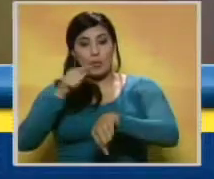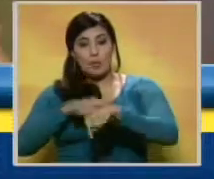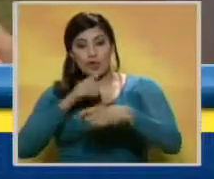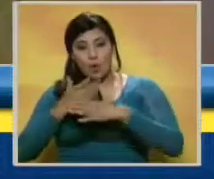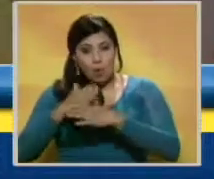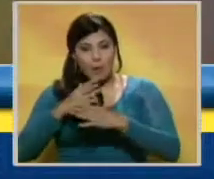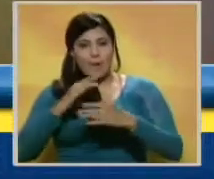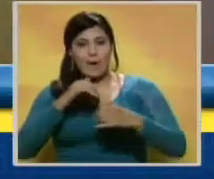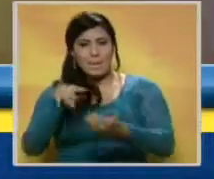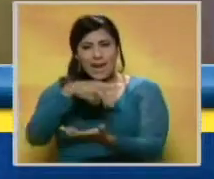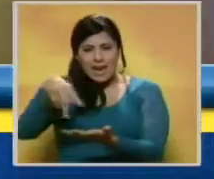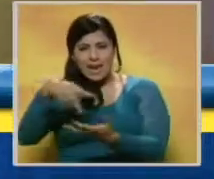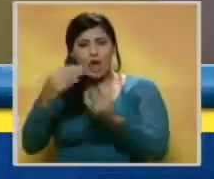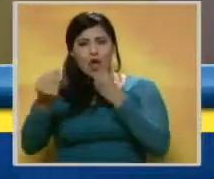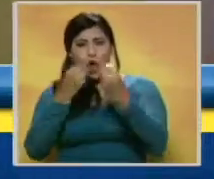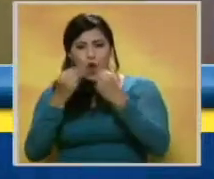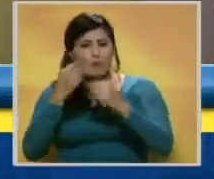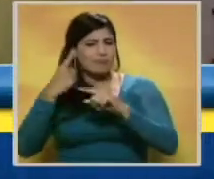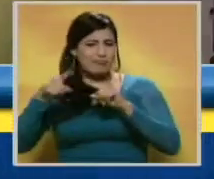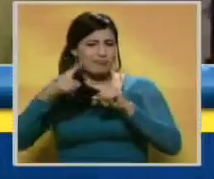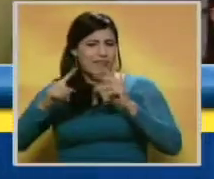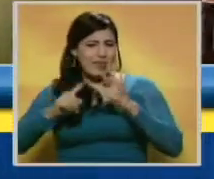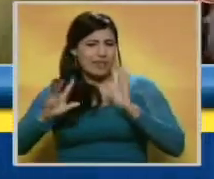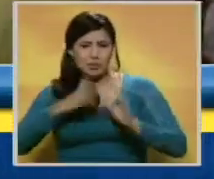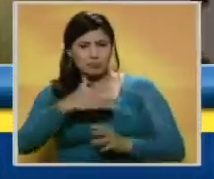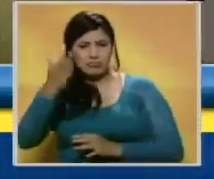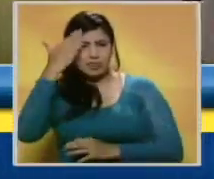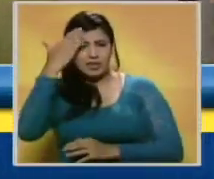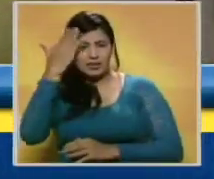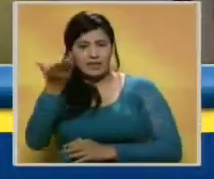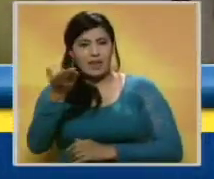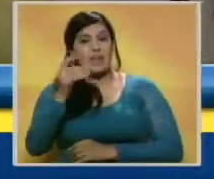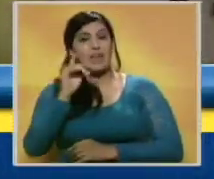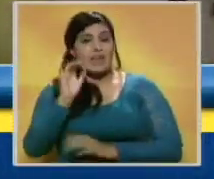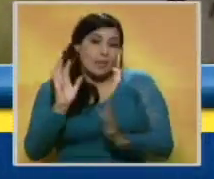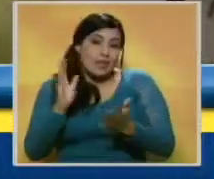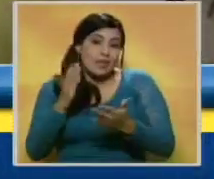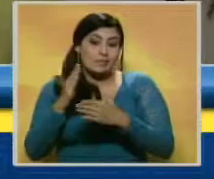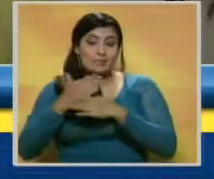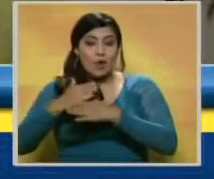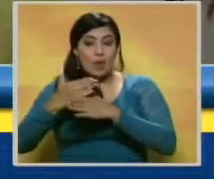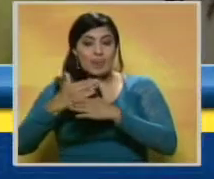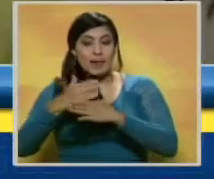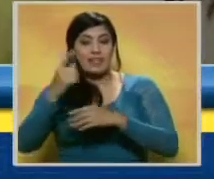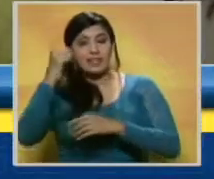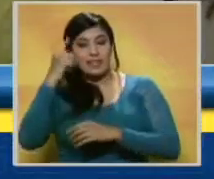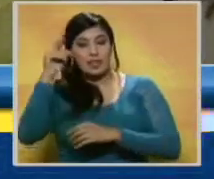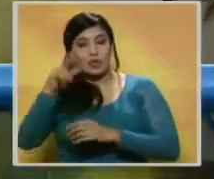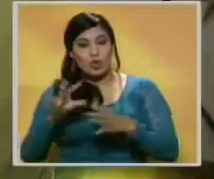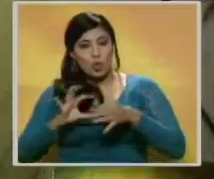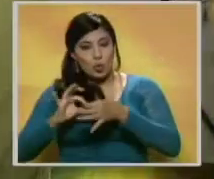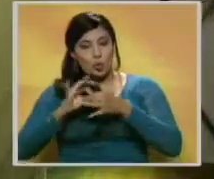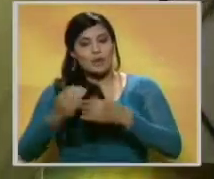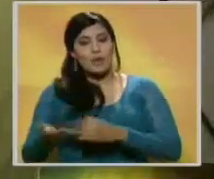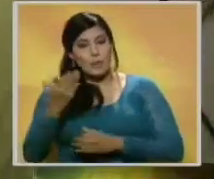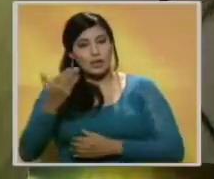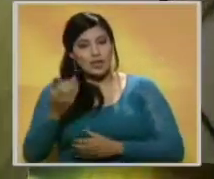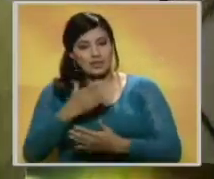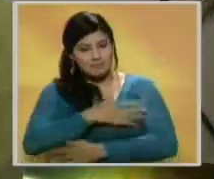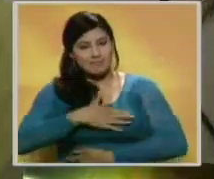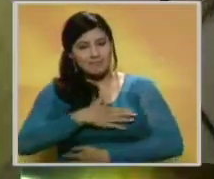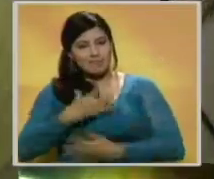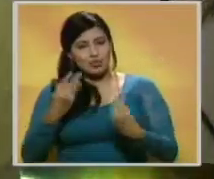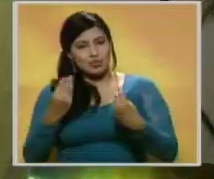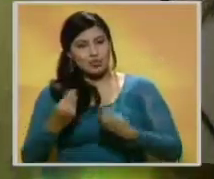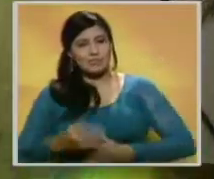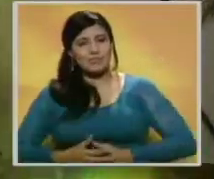juntos, para bailar, para comer, para pasar un tiempo distinto. Y eso, bueno, el compartir, el vivir, el estar juntos, de verdad que eso me emociona mucho, me emociona mucho,